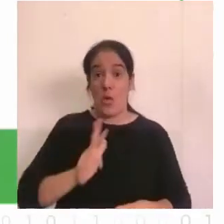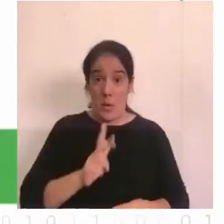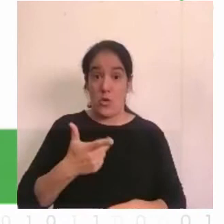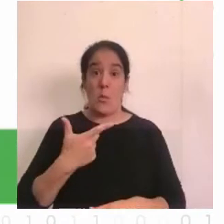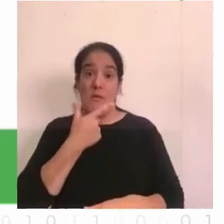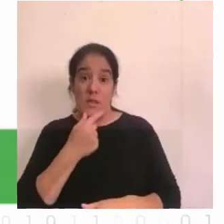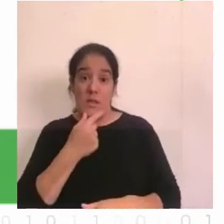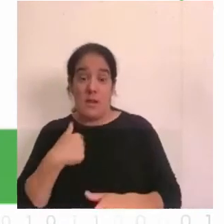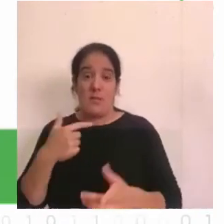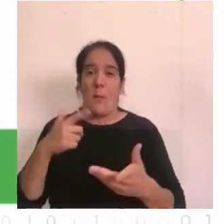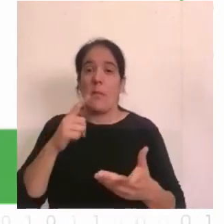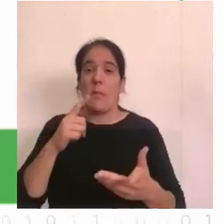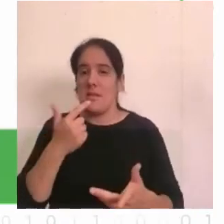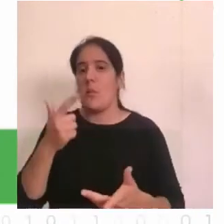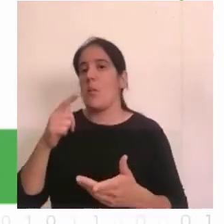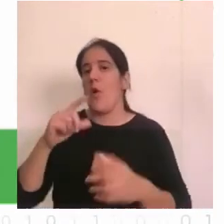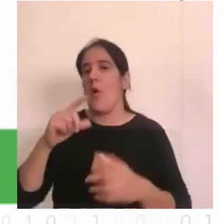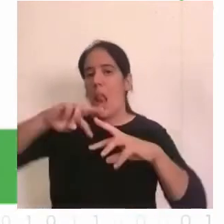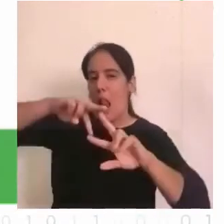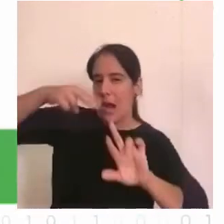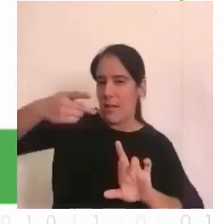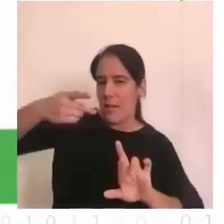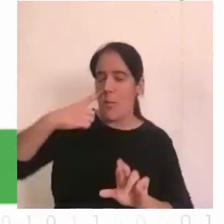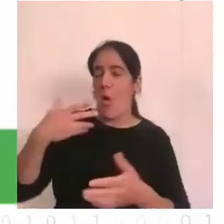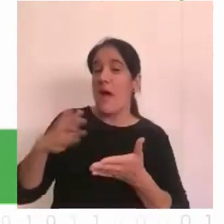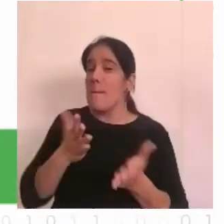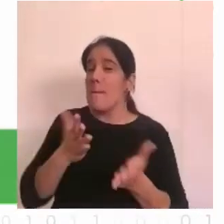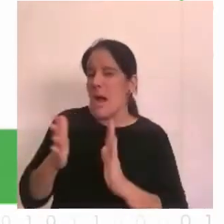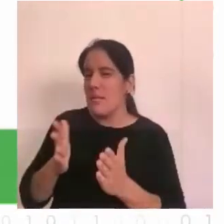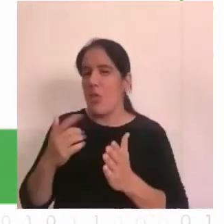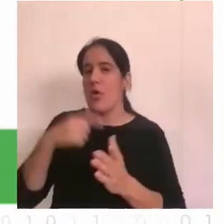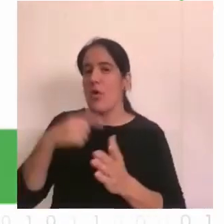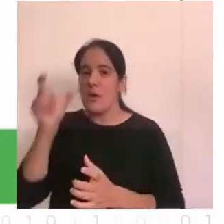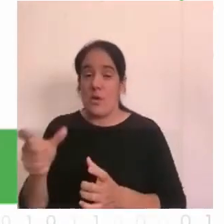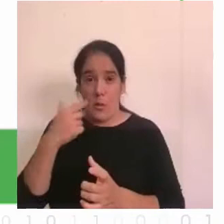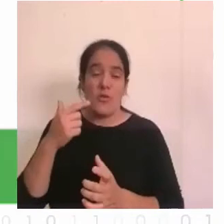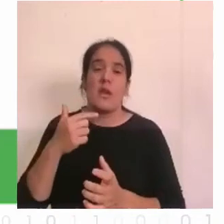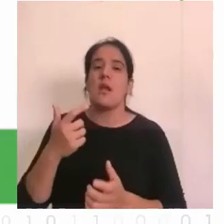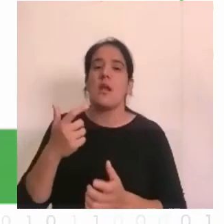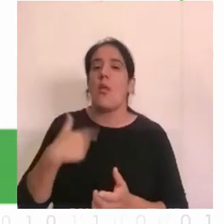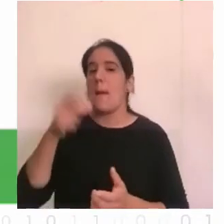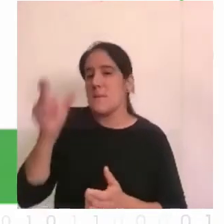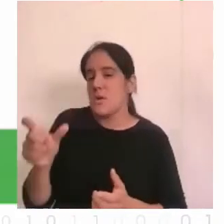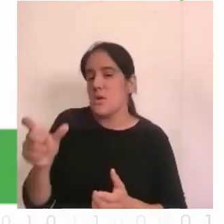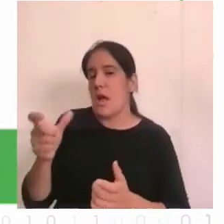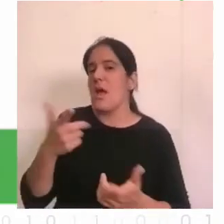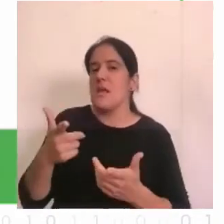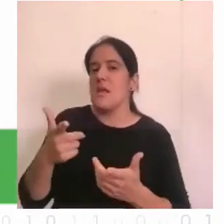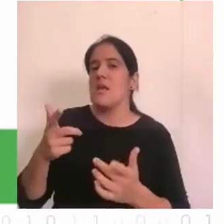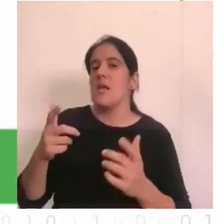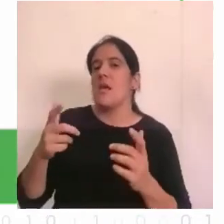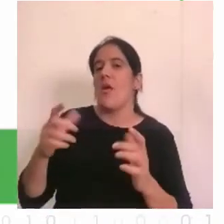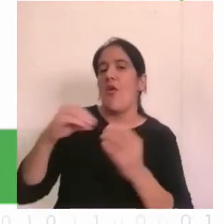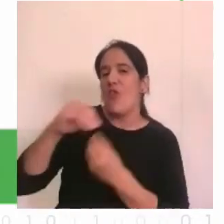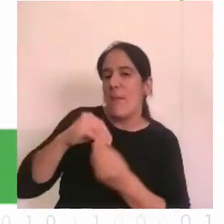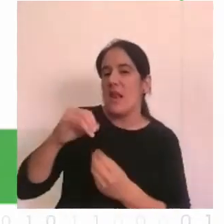Entonces puedo tener como cuál es su grado de conexión parental de alguna manera entre ellos. Y ahí, bueno, lograron mejorar un poquito,